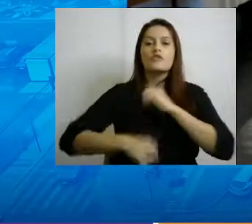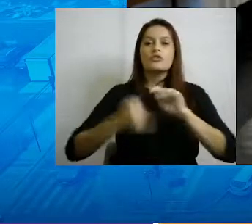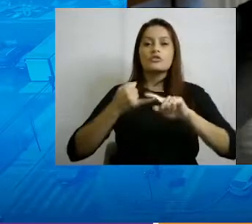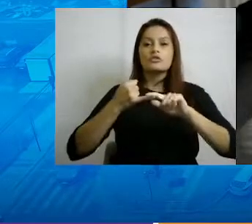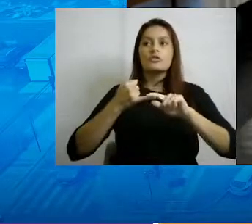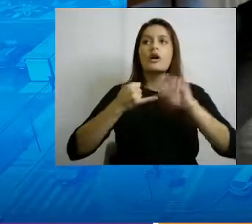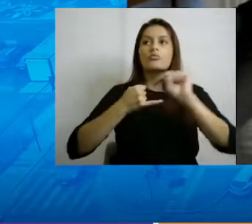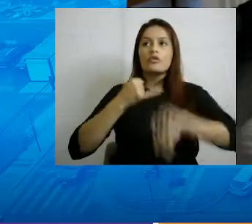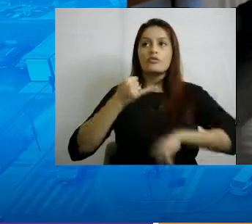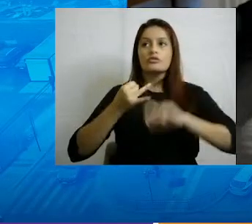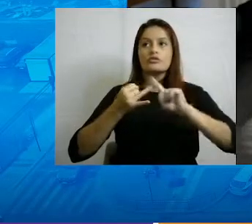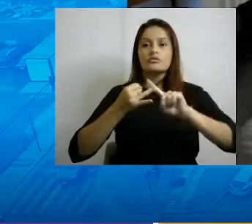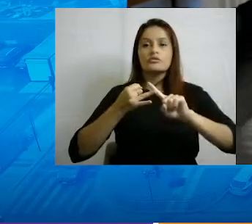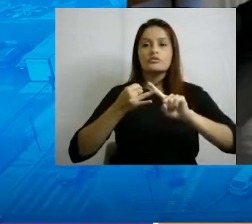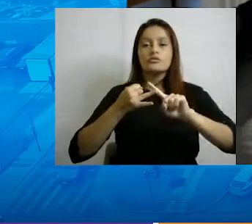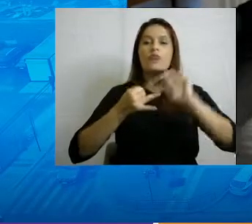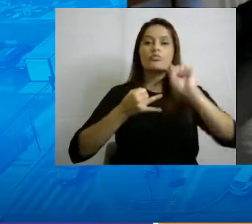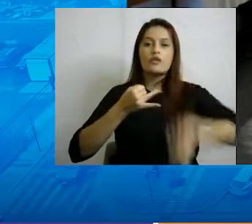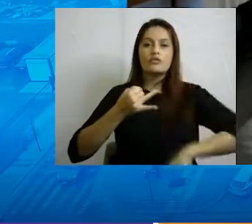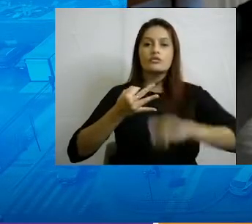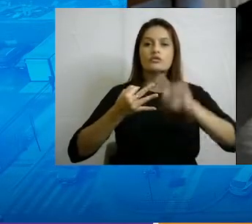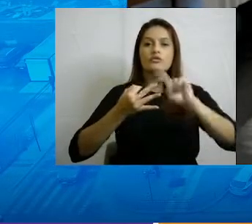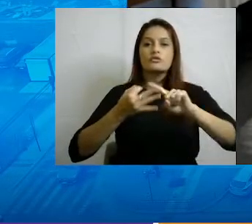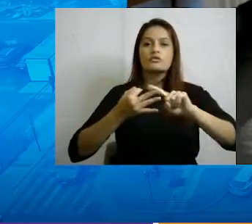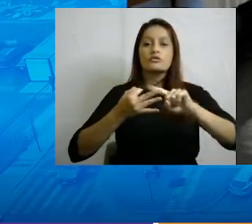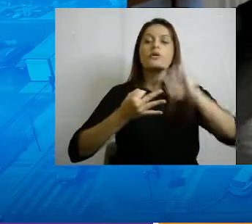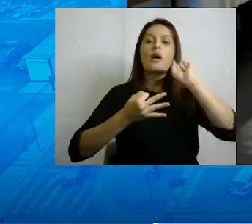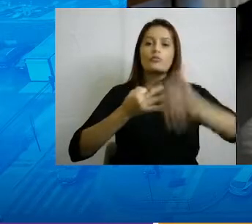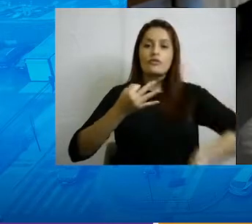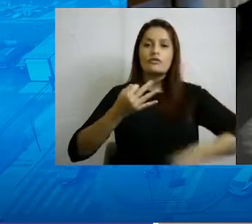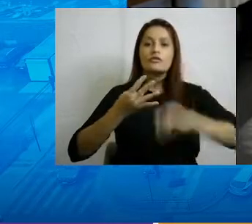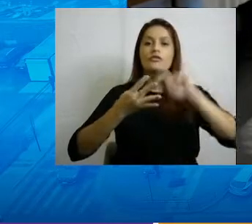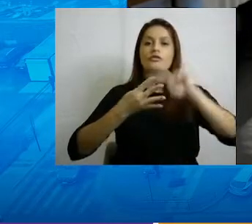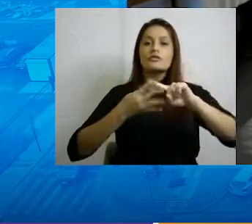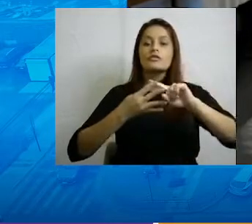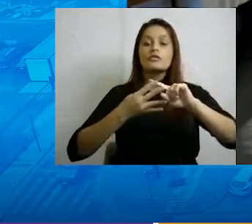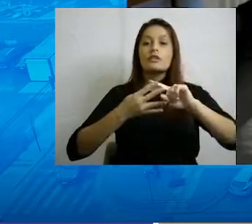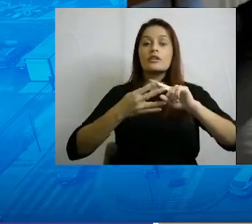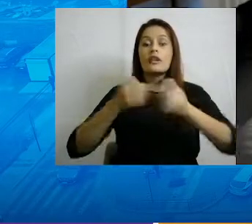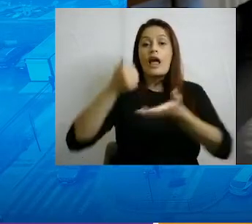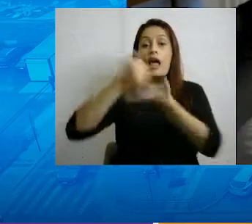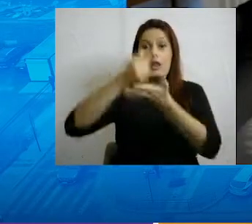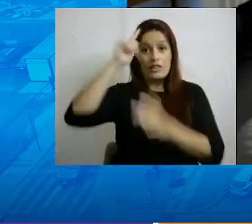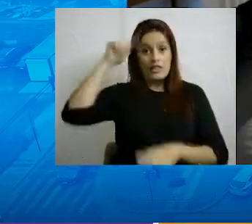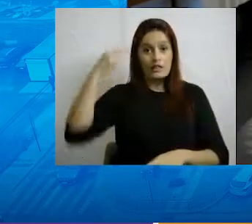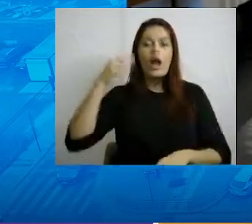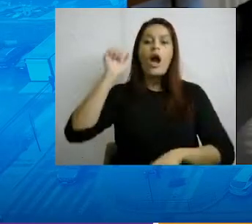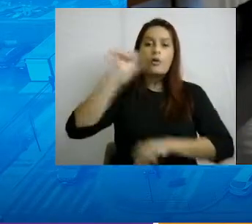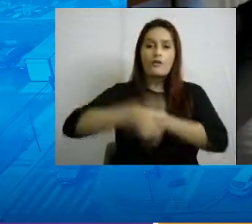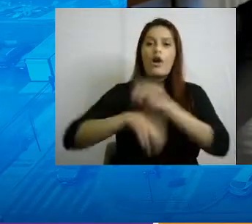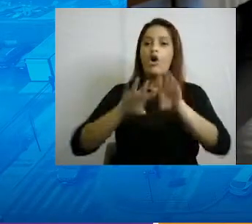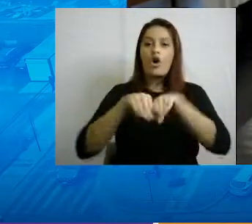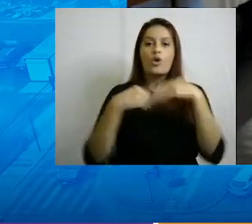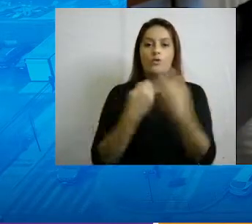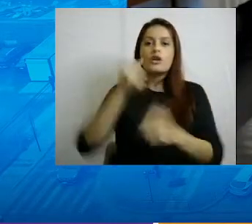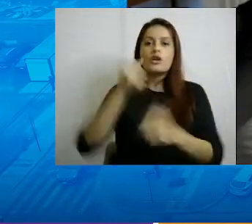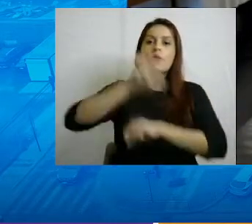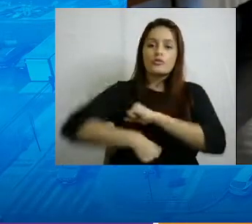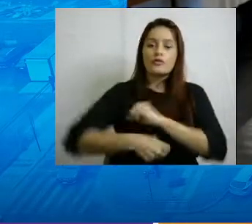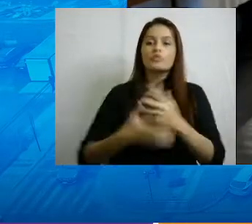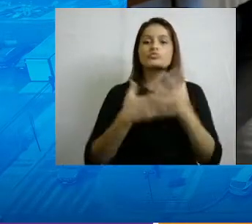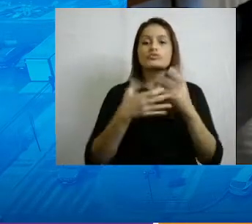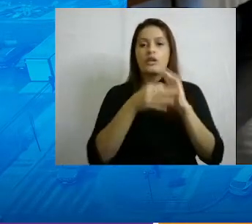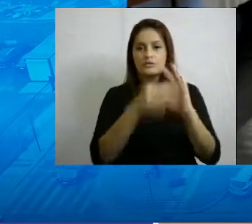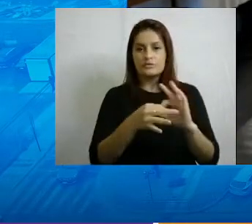Señor Pérez. Apruebo. Señor Rojas. Apruebo. Señor Mendoza. Apruebo. Alcaldesa. Aprobado. Muchísimas gracias,